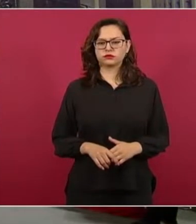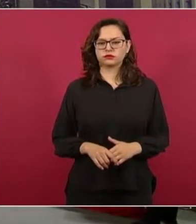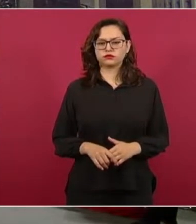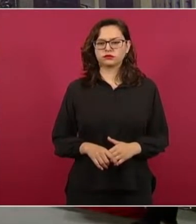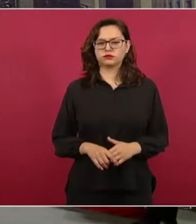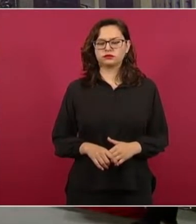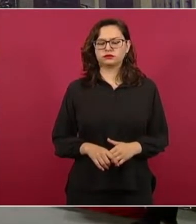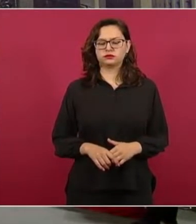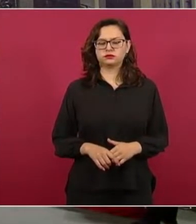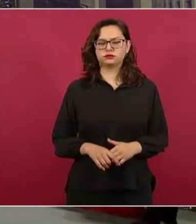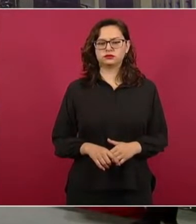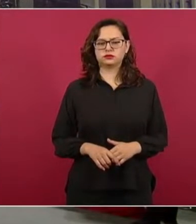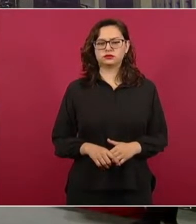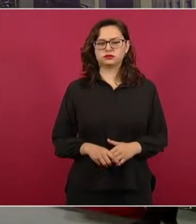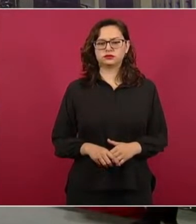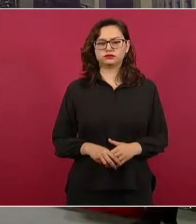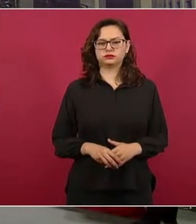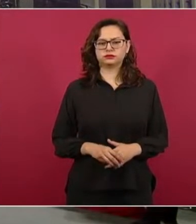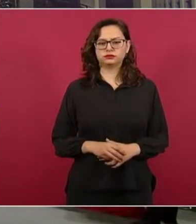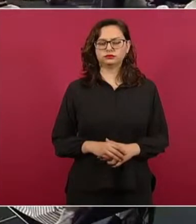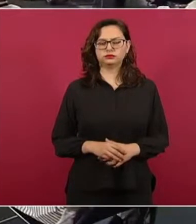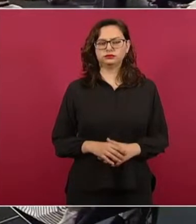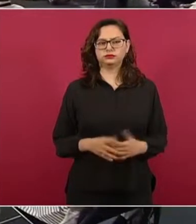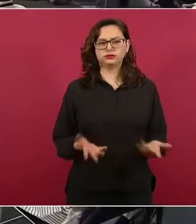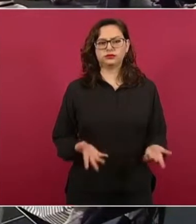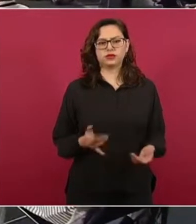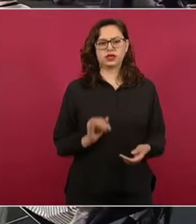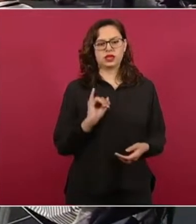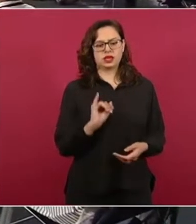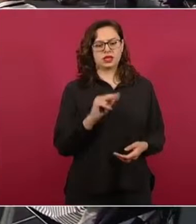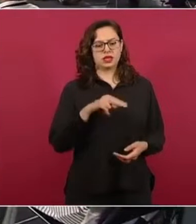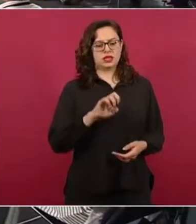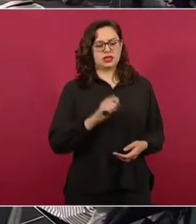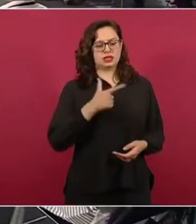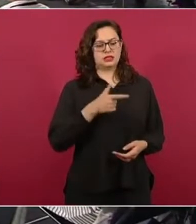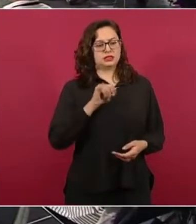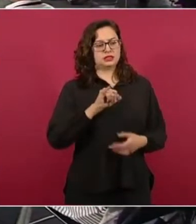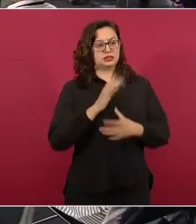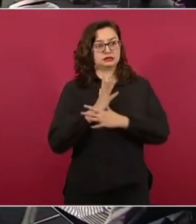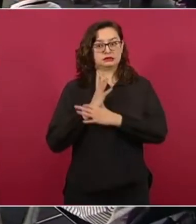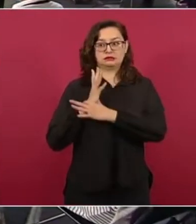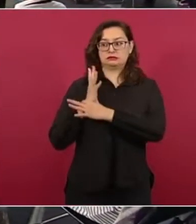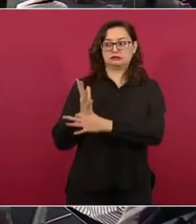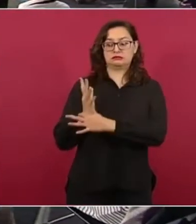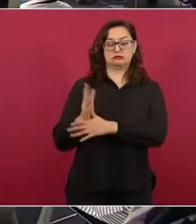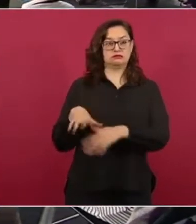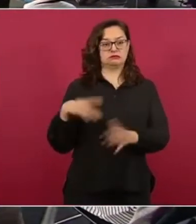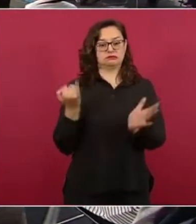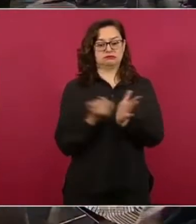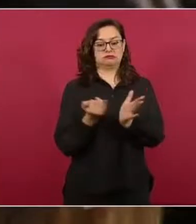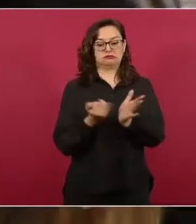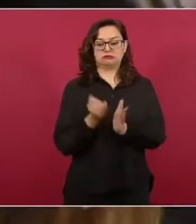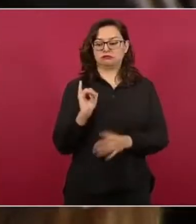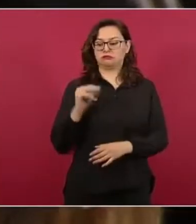El INEGI da a conocer su dato sobre la inflación, es el mayor en los últimos 12 meses,